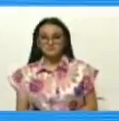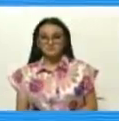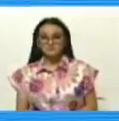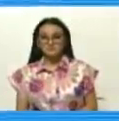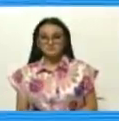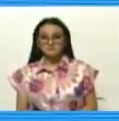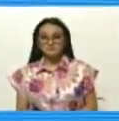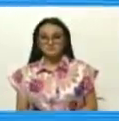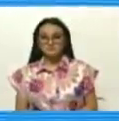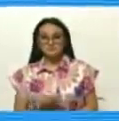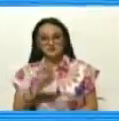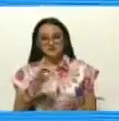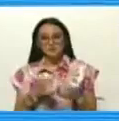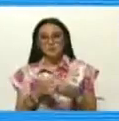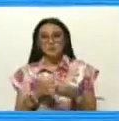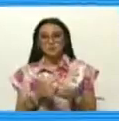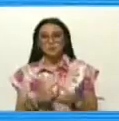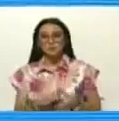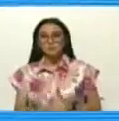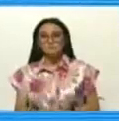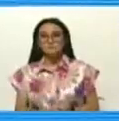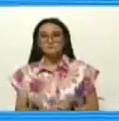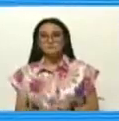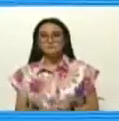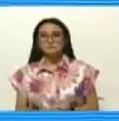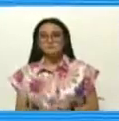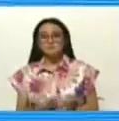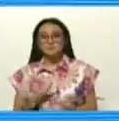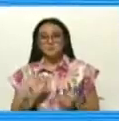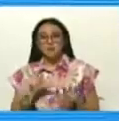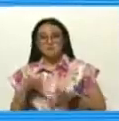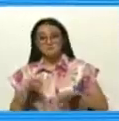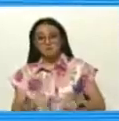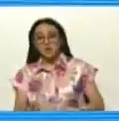Y de este pueblo. Nos iban a invadir.